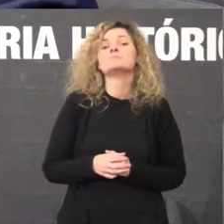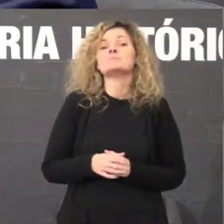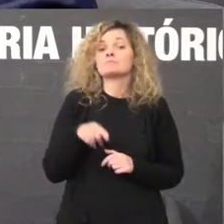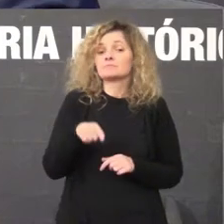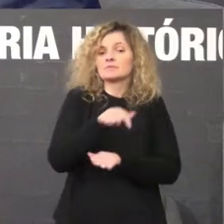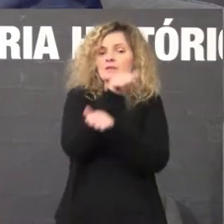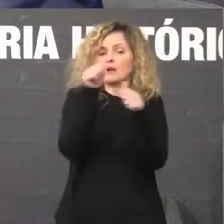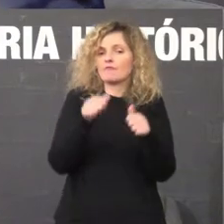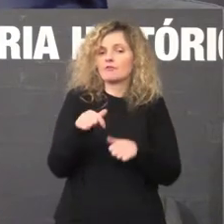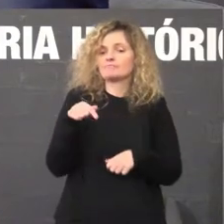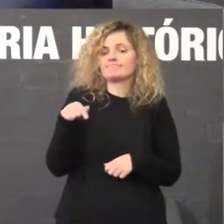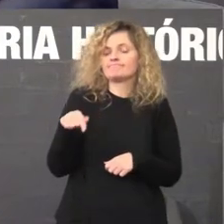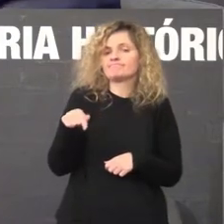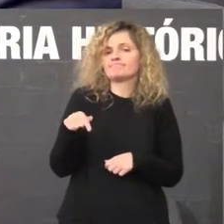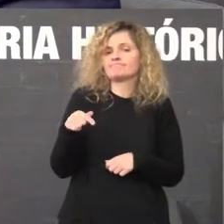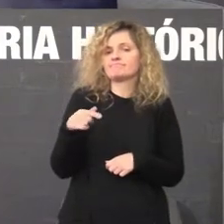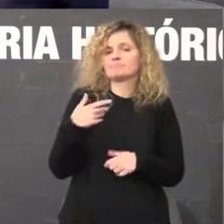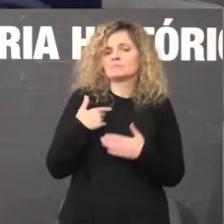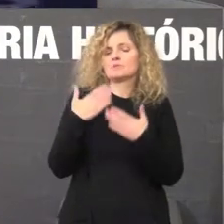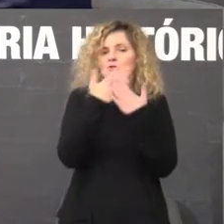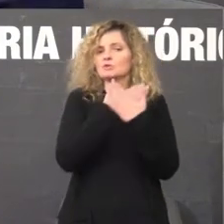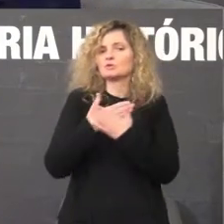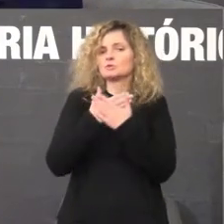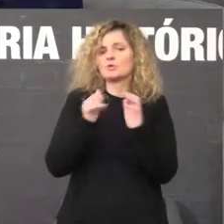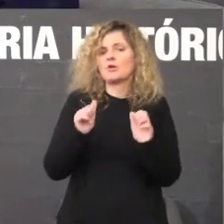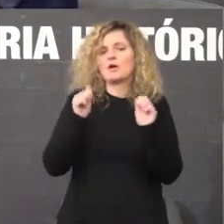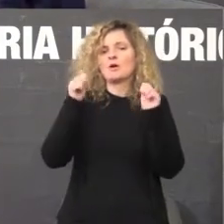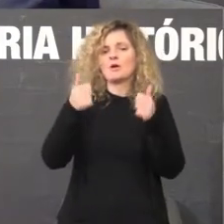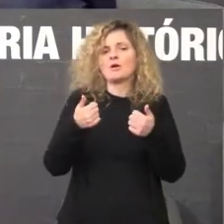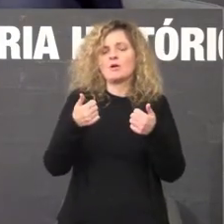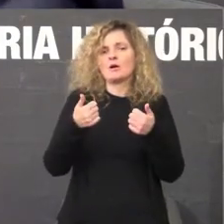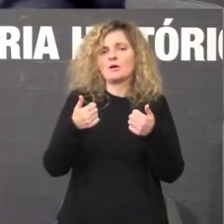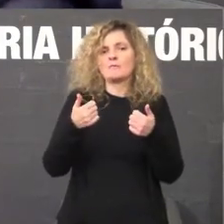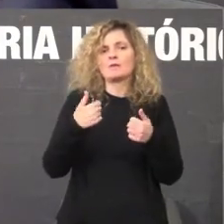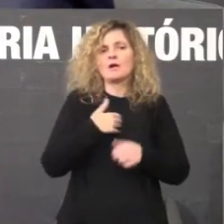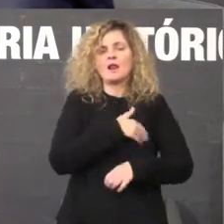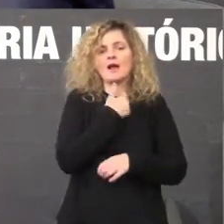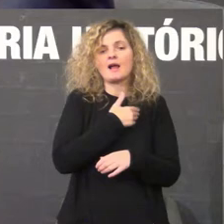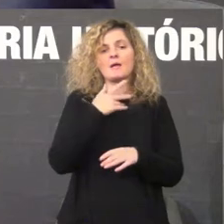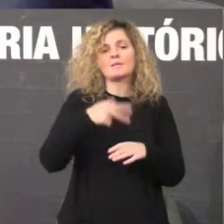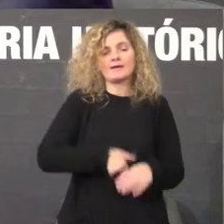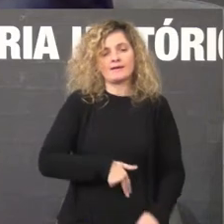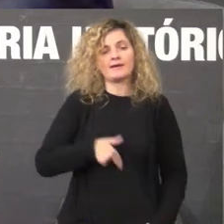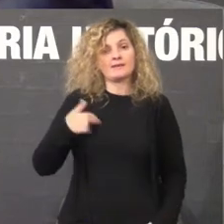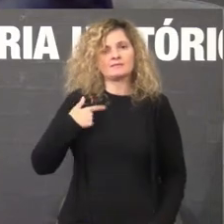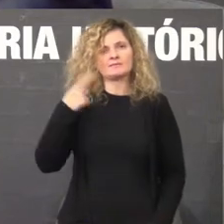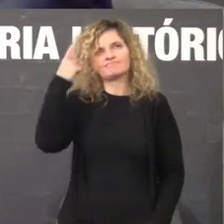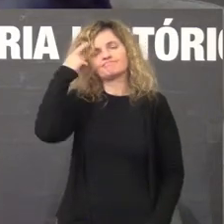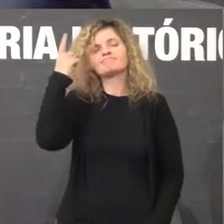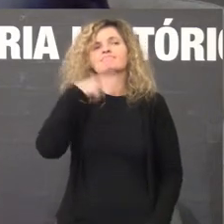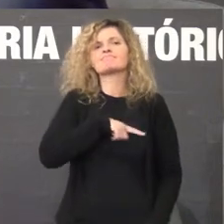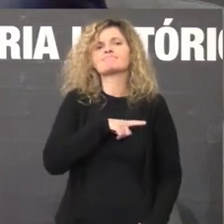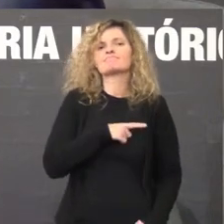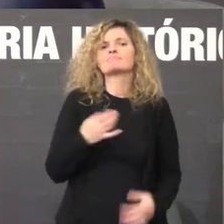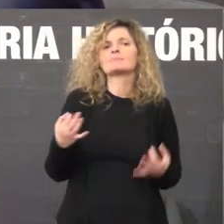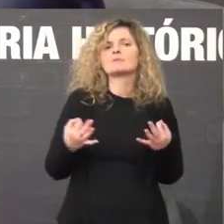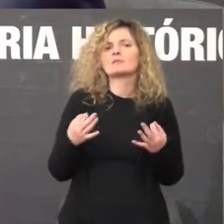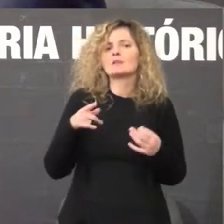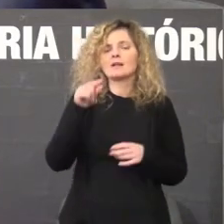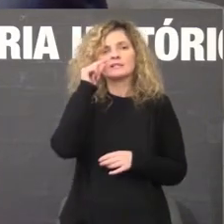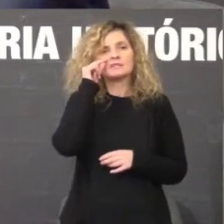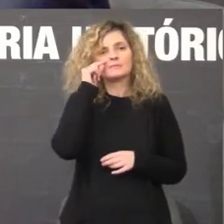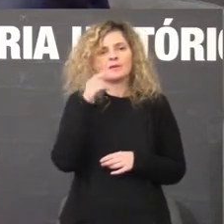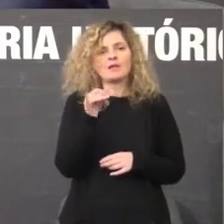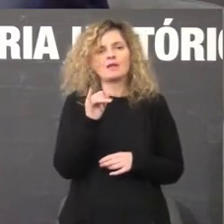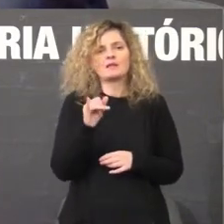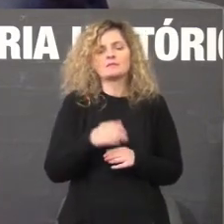De hecho, él hace sus estudios y empieza y va a la academia. En la Academia General, él ya es consciente de ese espionaje,